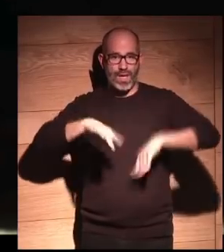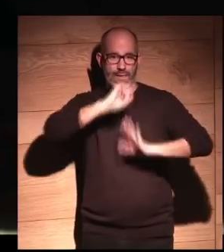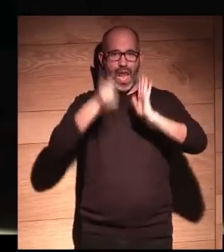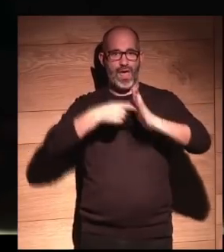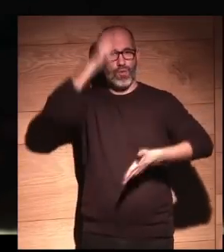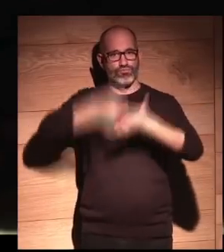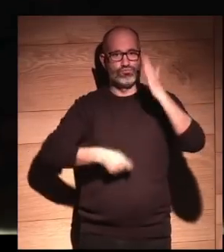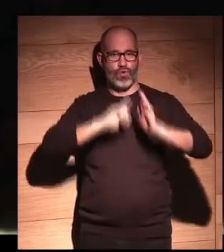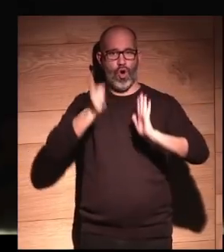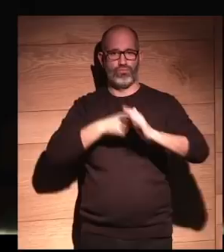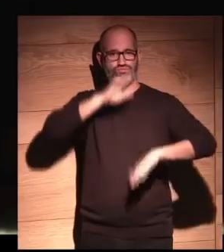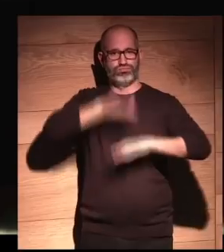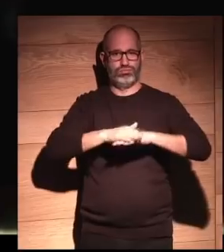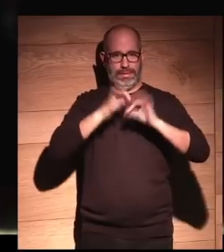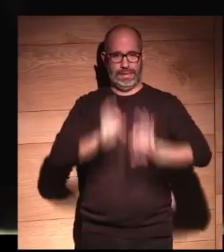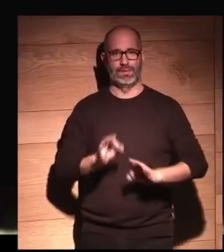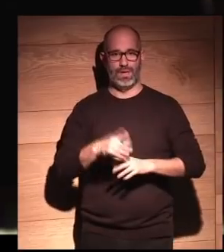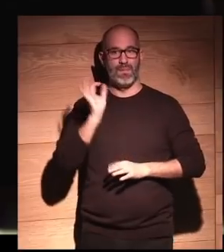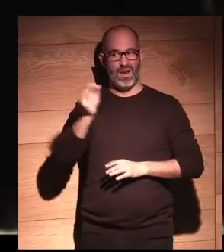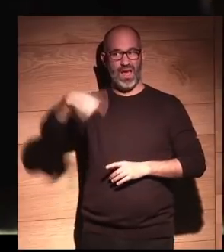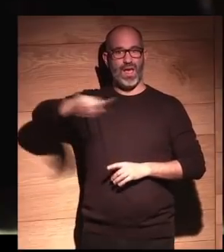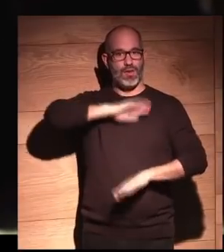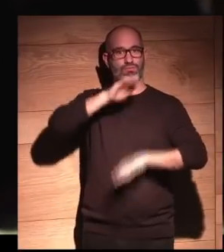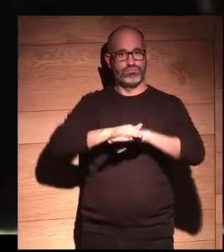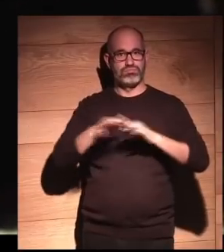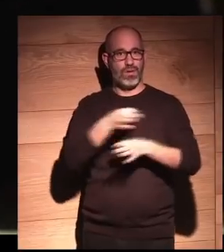del orden. La verdad es que son los únicos que han sabido imponerla.